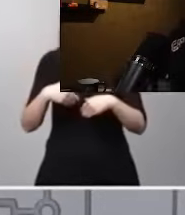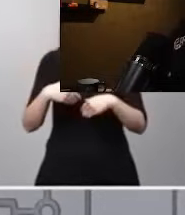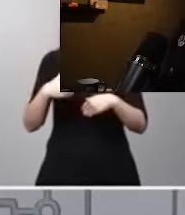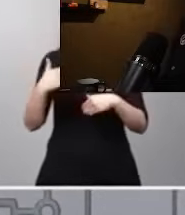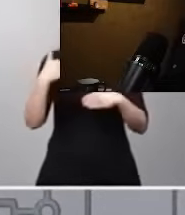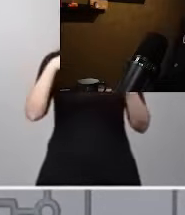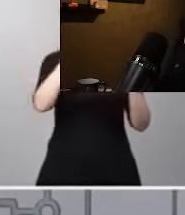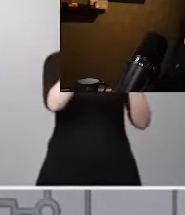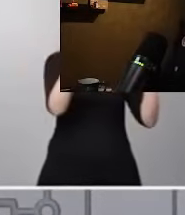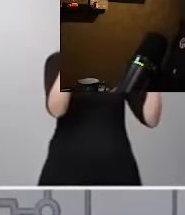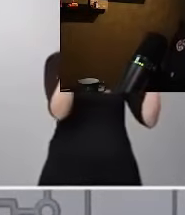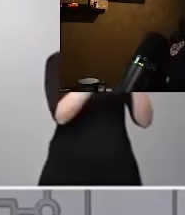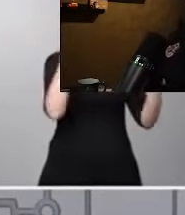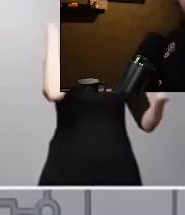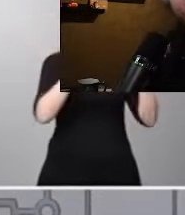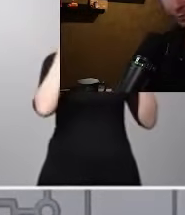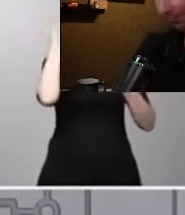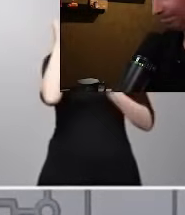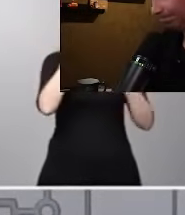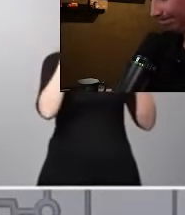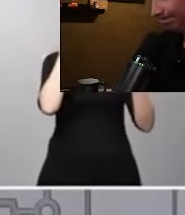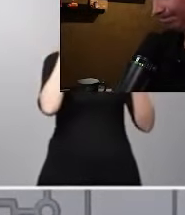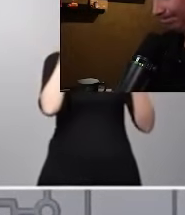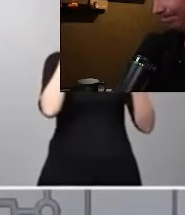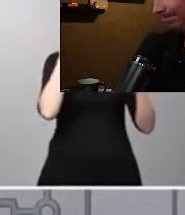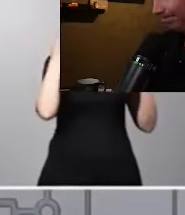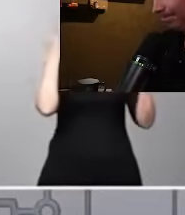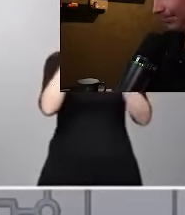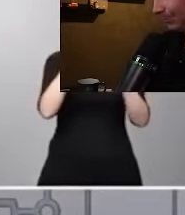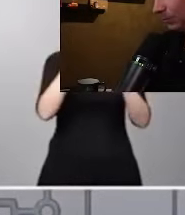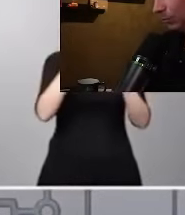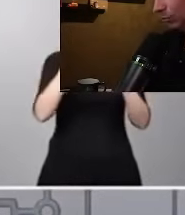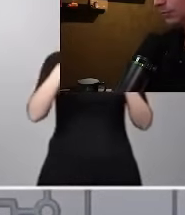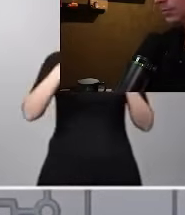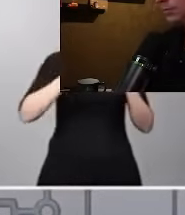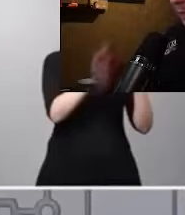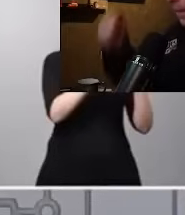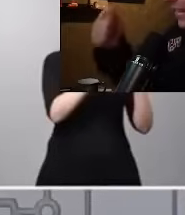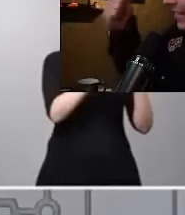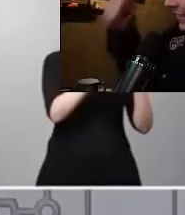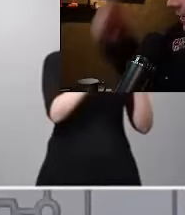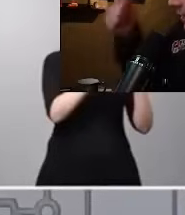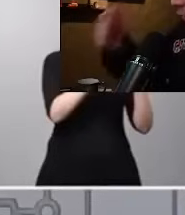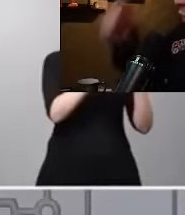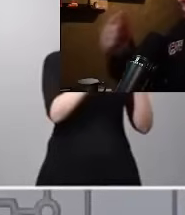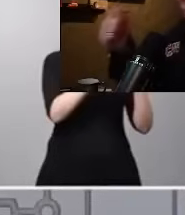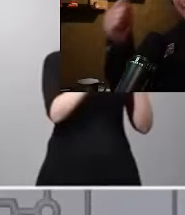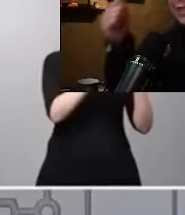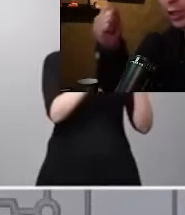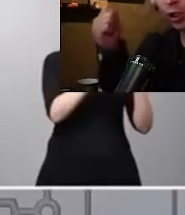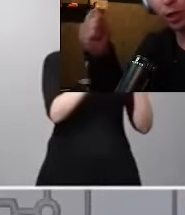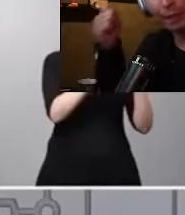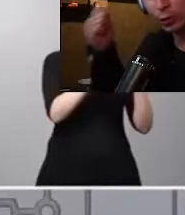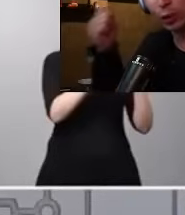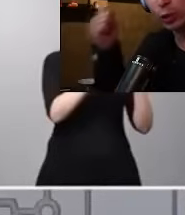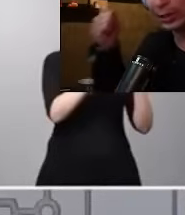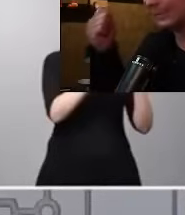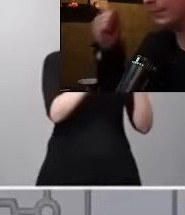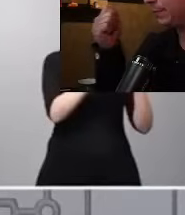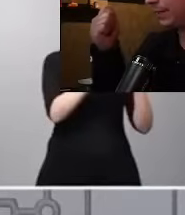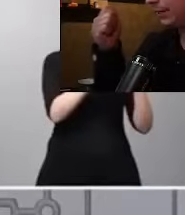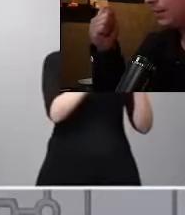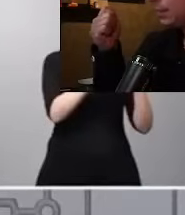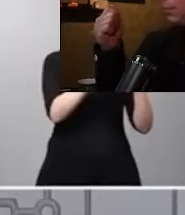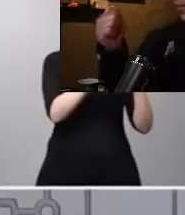las medidas que creemos oportunas para defender nuestra soberanía y nuestra dignidad. Me indignan tus palabras y yo creo que a muchos de